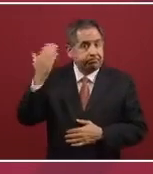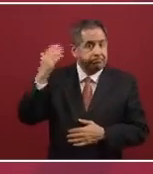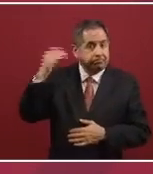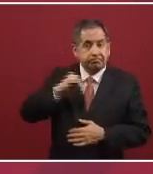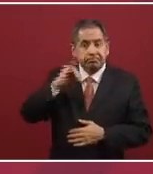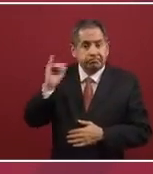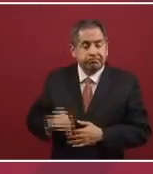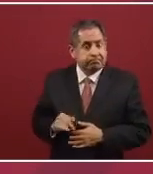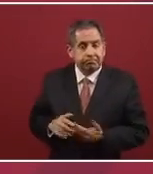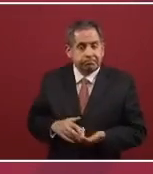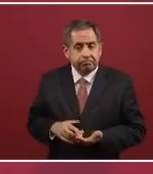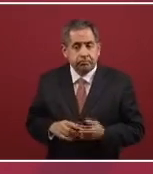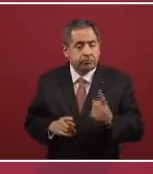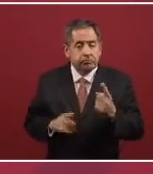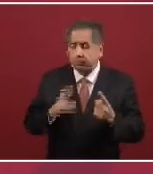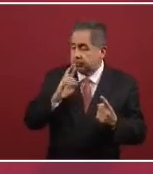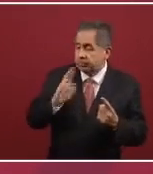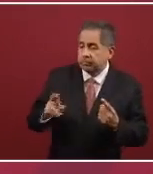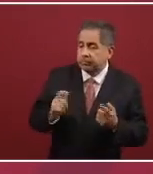un reporte